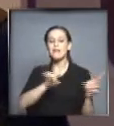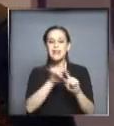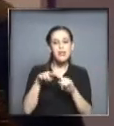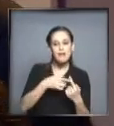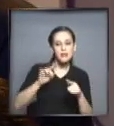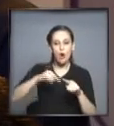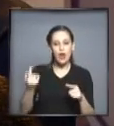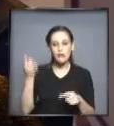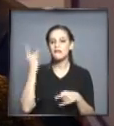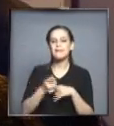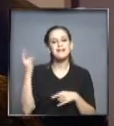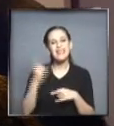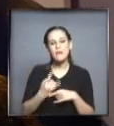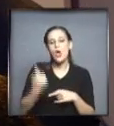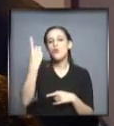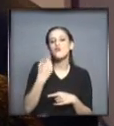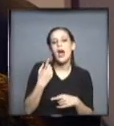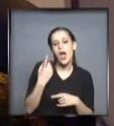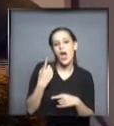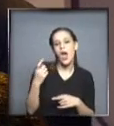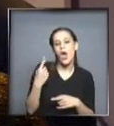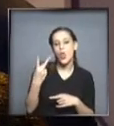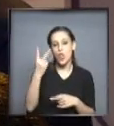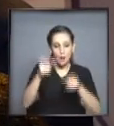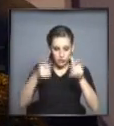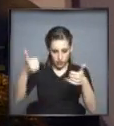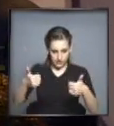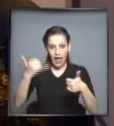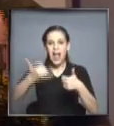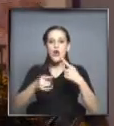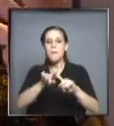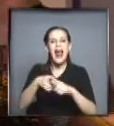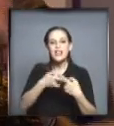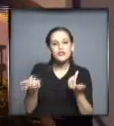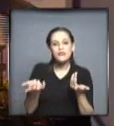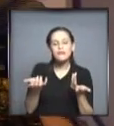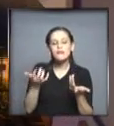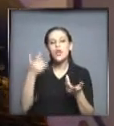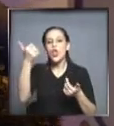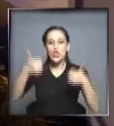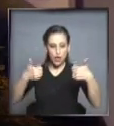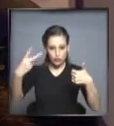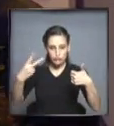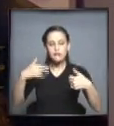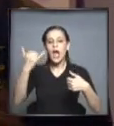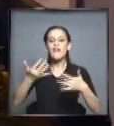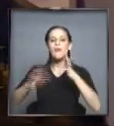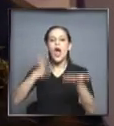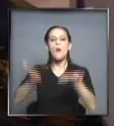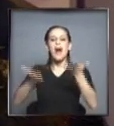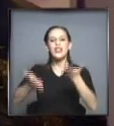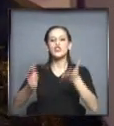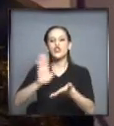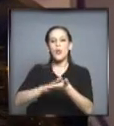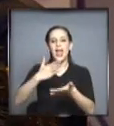siempre se termina, siempre una de las dos partes termina comparando al su contrincante, digamos, con el